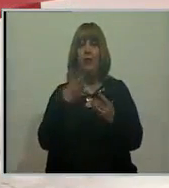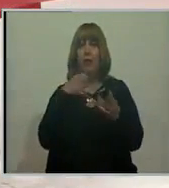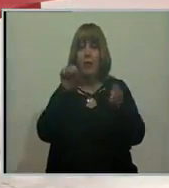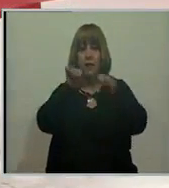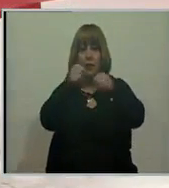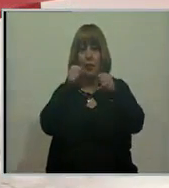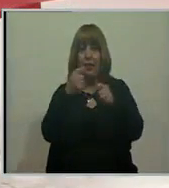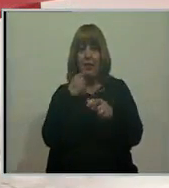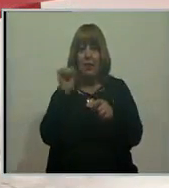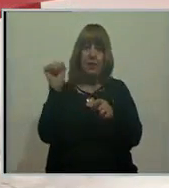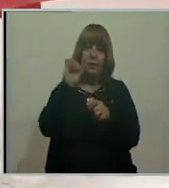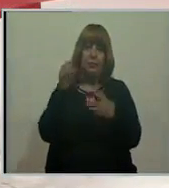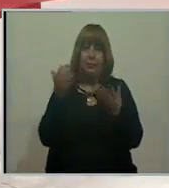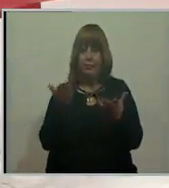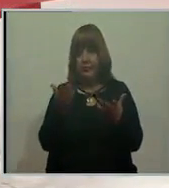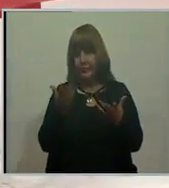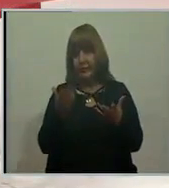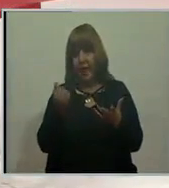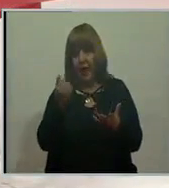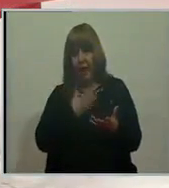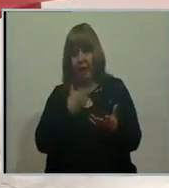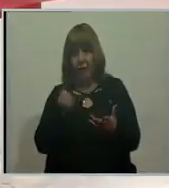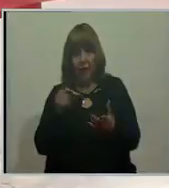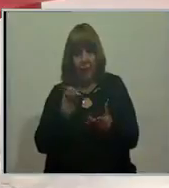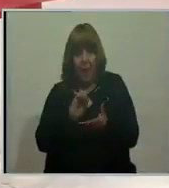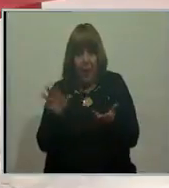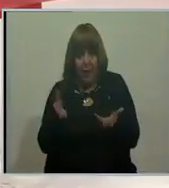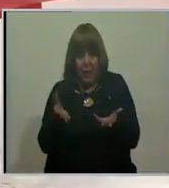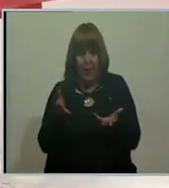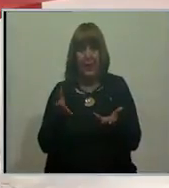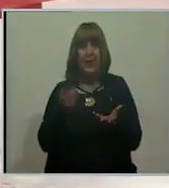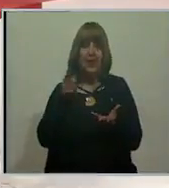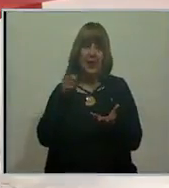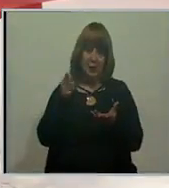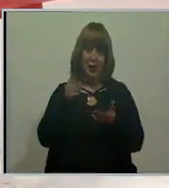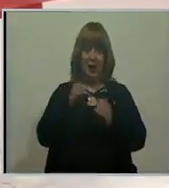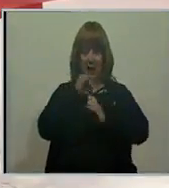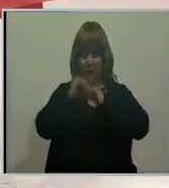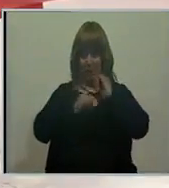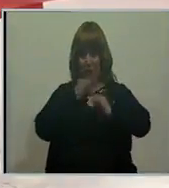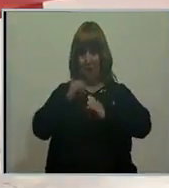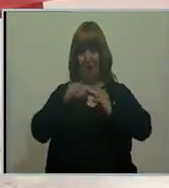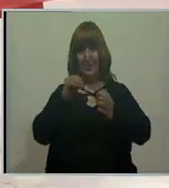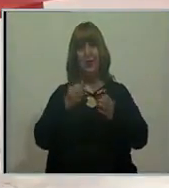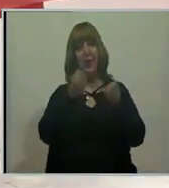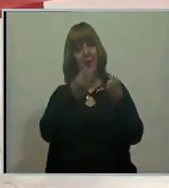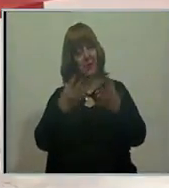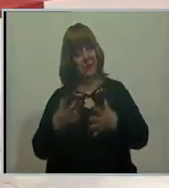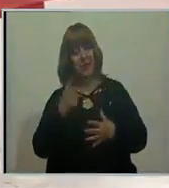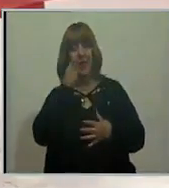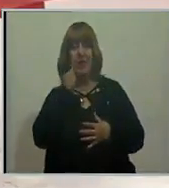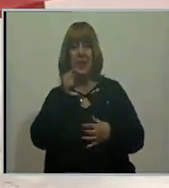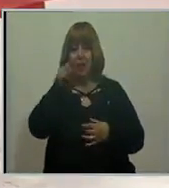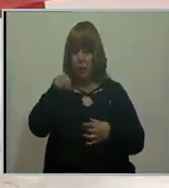menos no. Una más de la AFA. Tenemos mucha información para compartir. Bienvenidos, buen día a ustedes que se están levantando. Hay